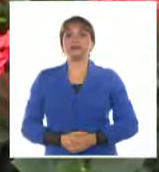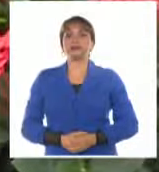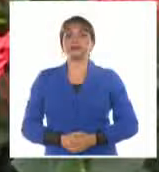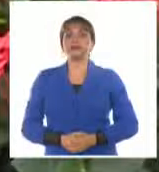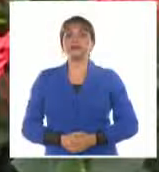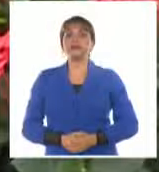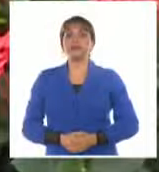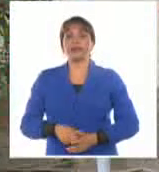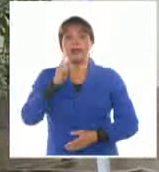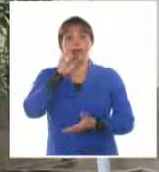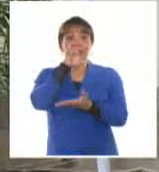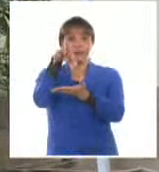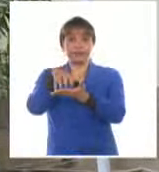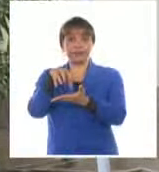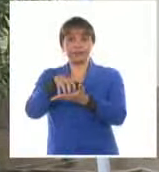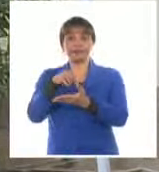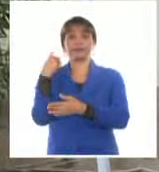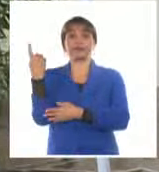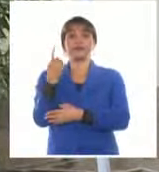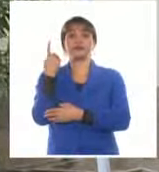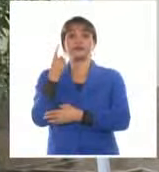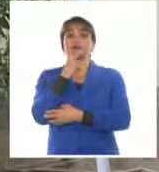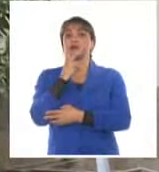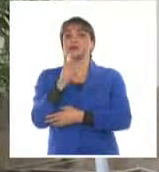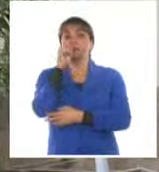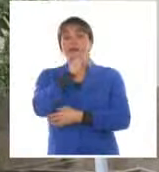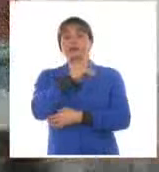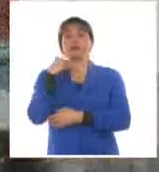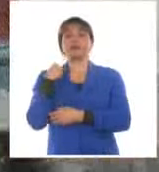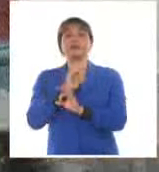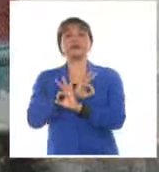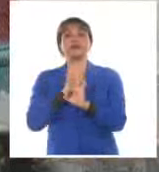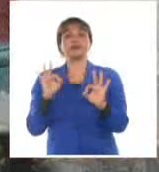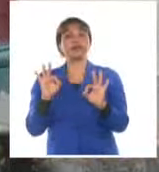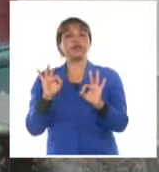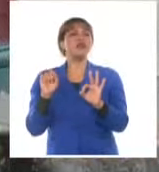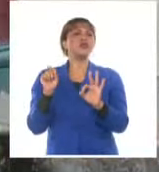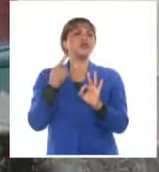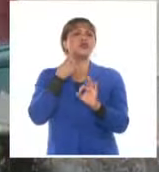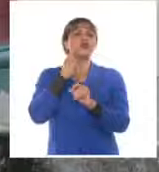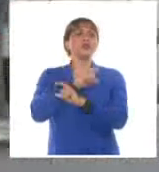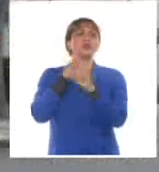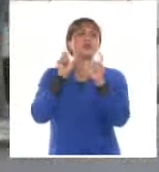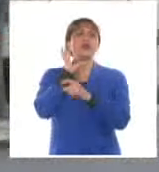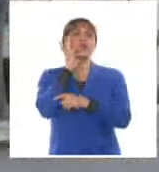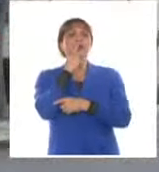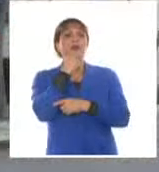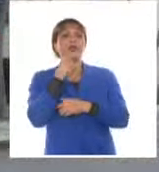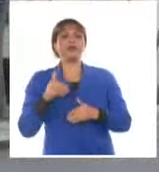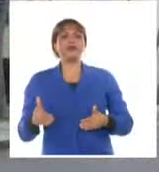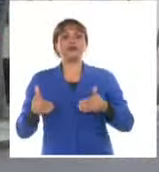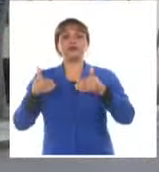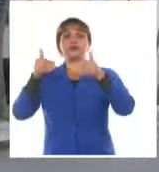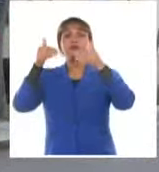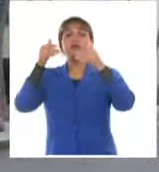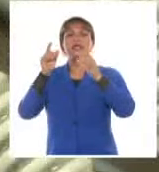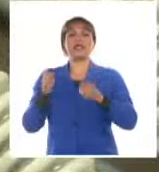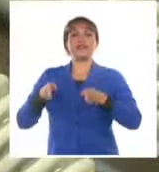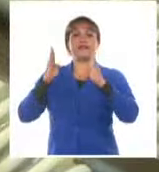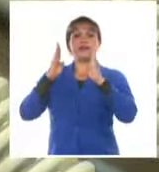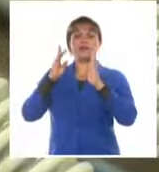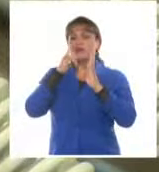Este centro de referencia nacional en la atención médica especializada no solo impresiona por la belleza de su conjunto arquitectónico, sino